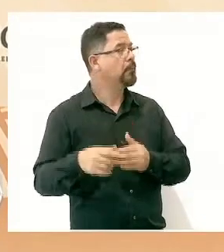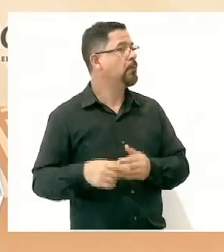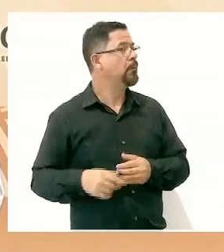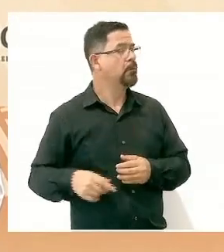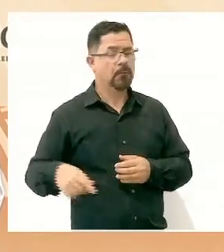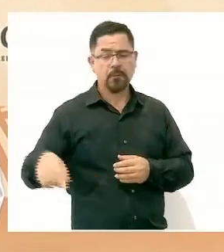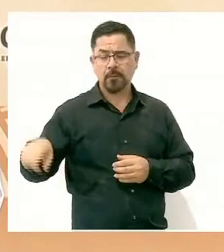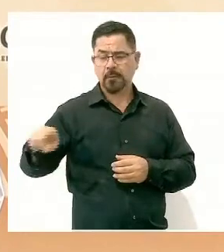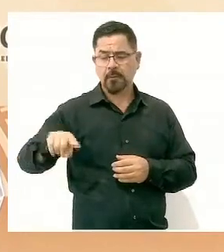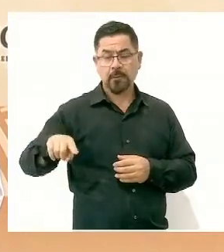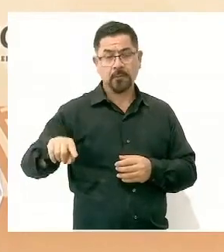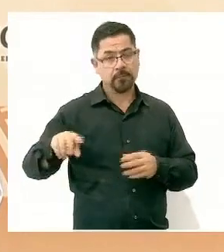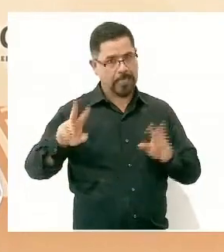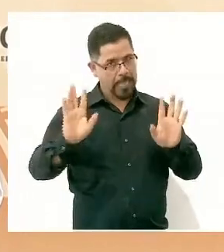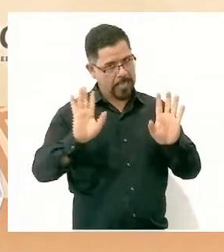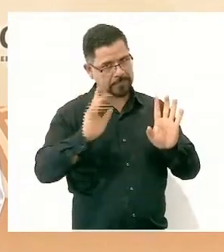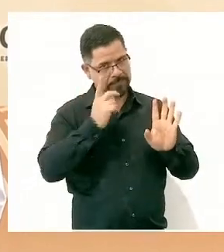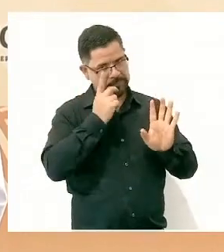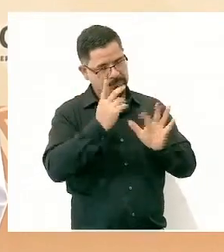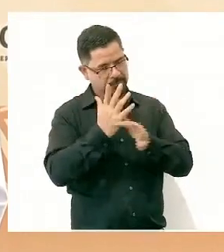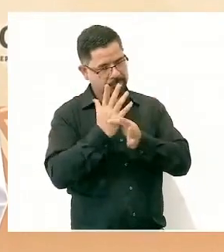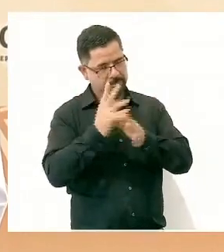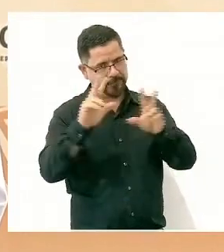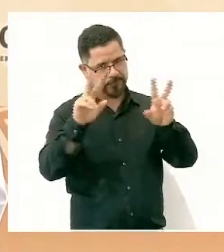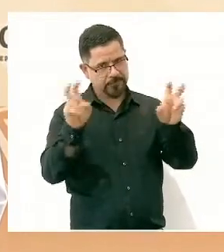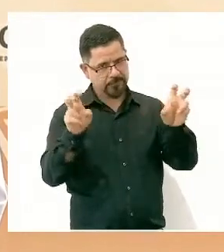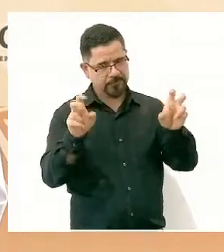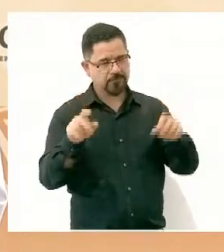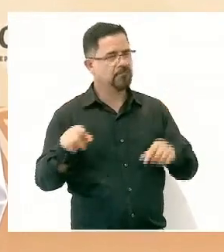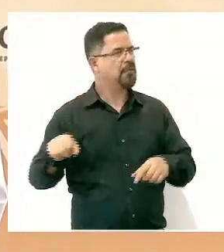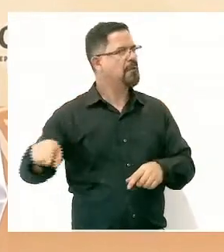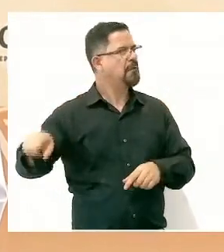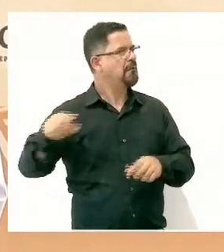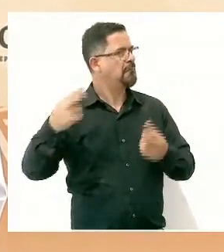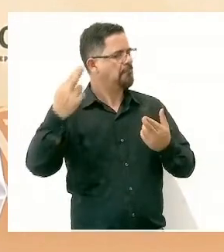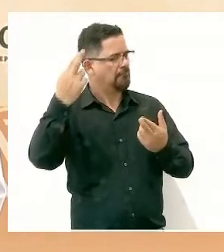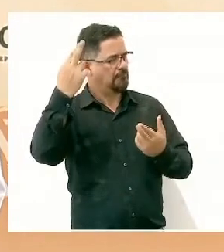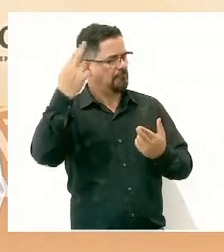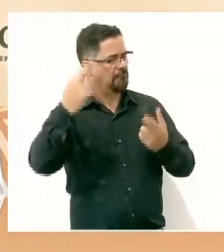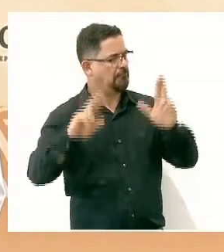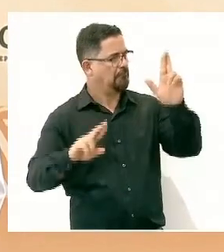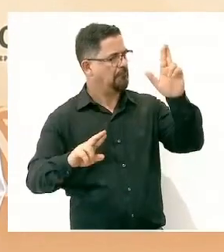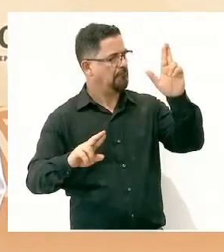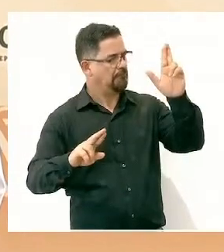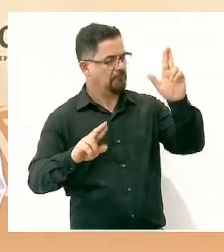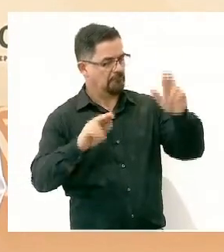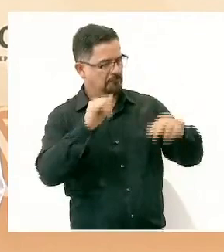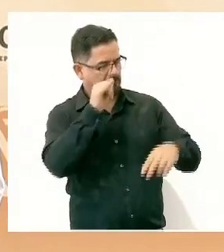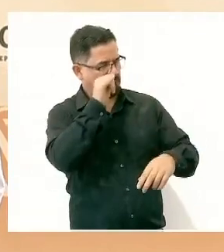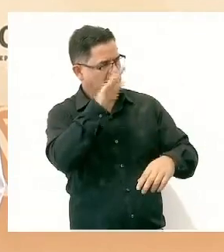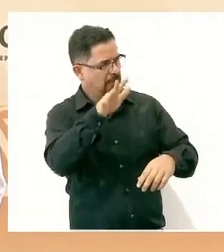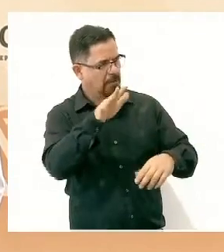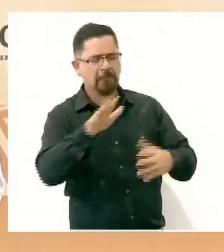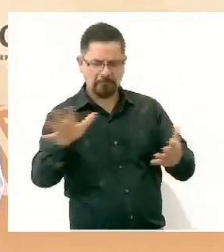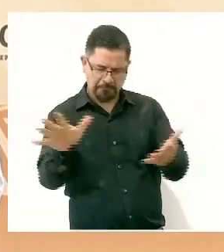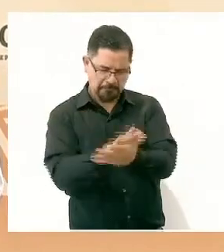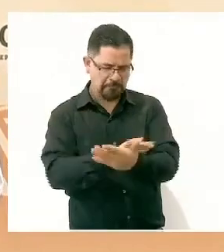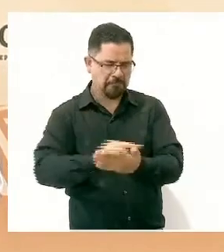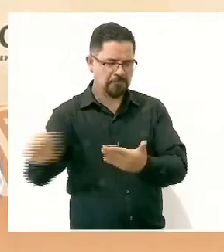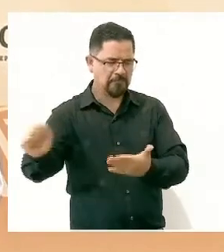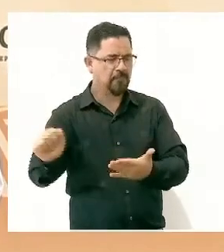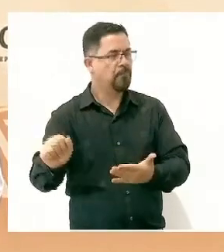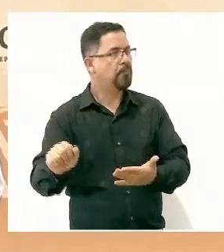lo cito, entre comillas, la insensata rebelión indígena, dada la severa